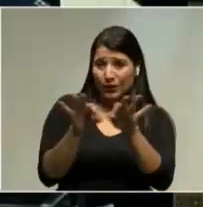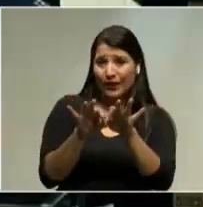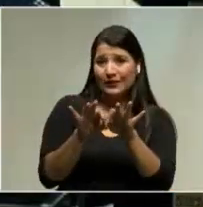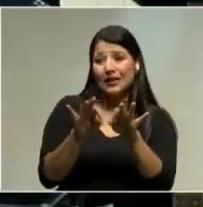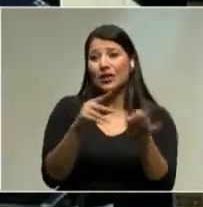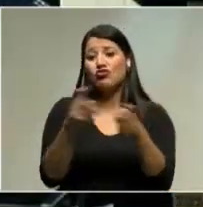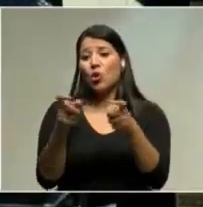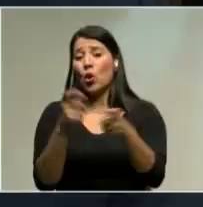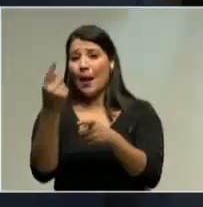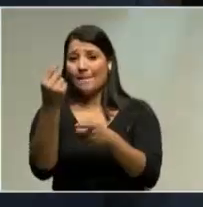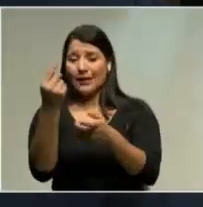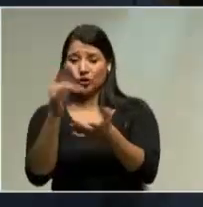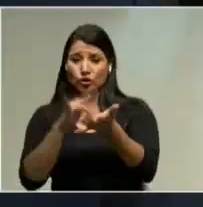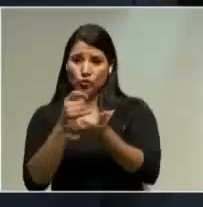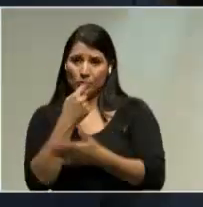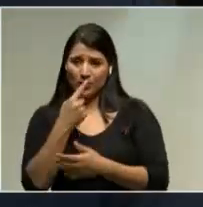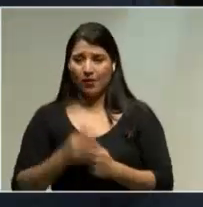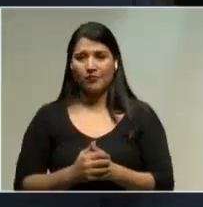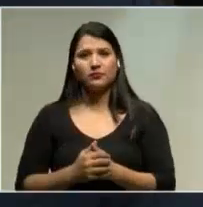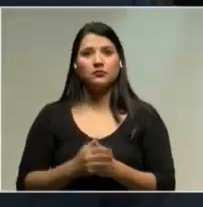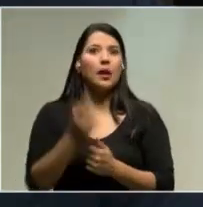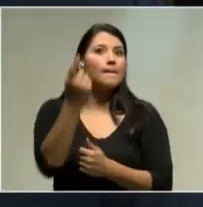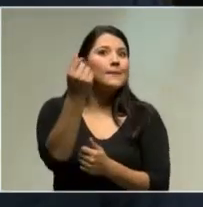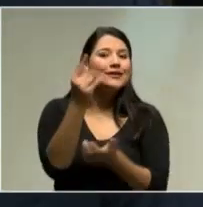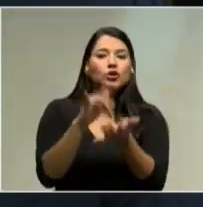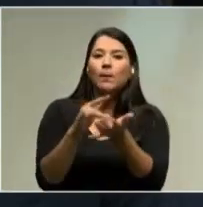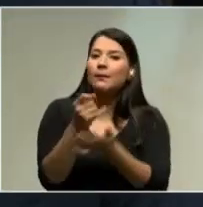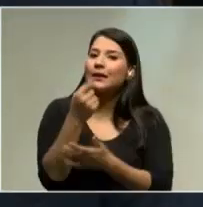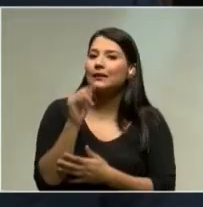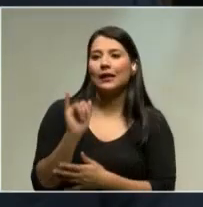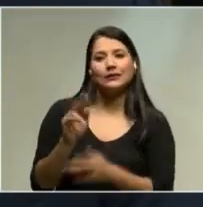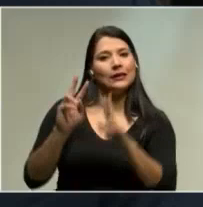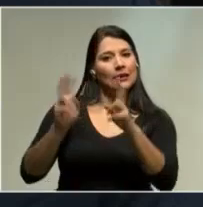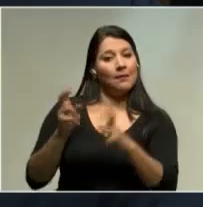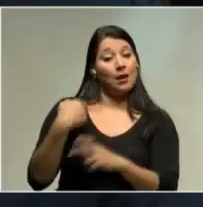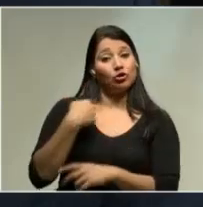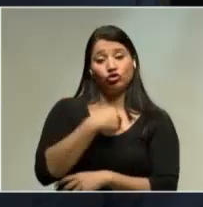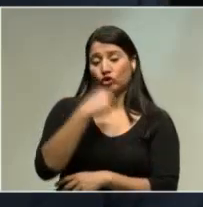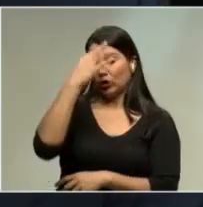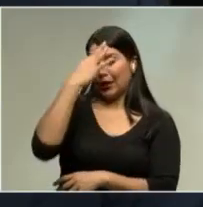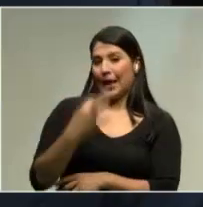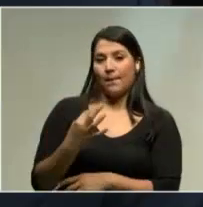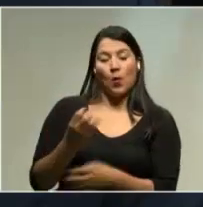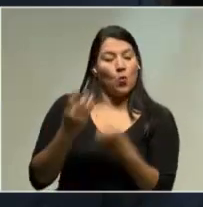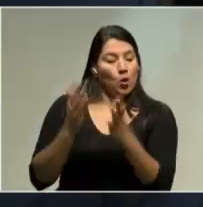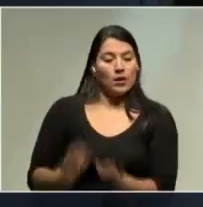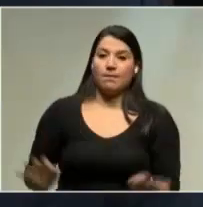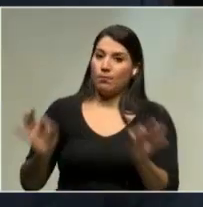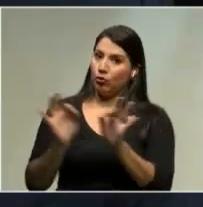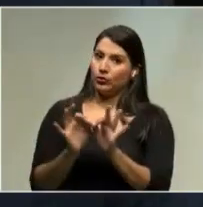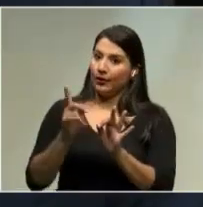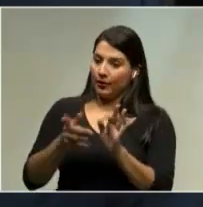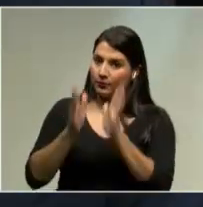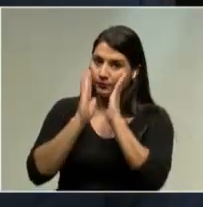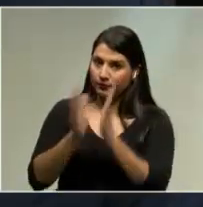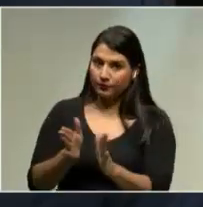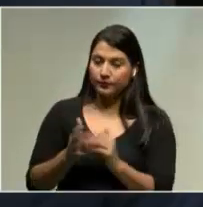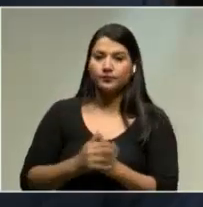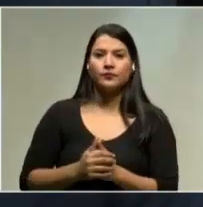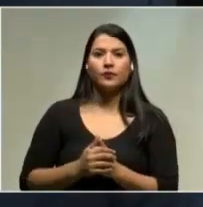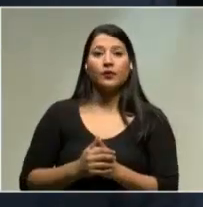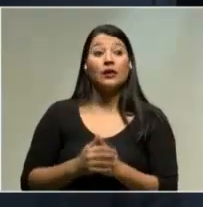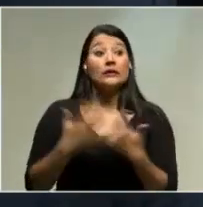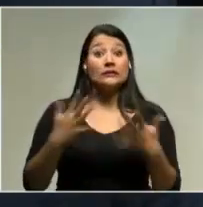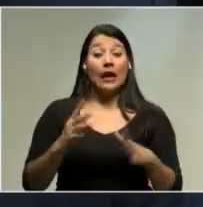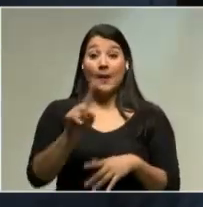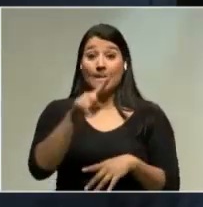las medicinas. El tema del precio de los medicamentos es un tema que nosotros consideramos que sigue vigente. Al cumplirse el